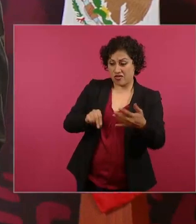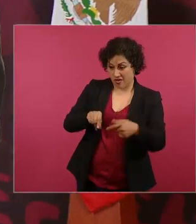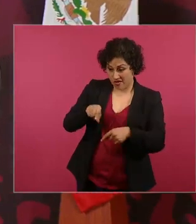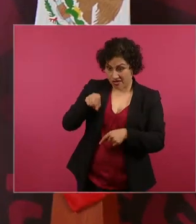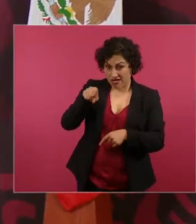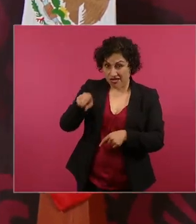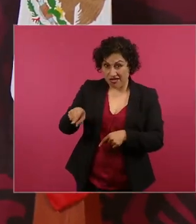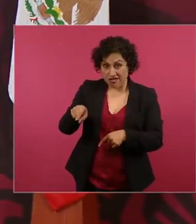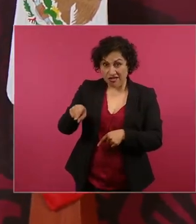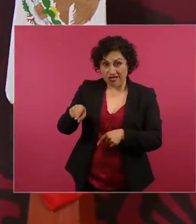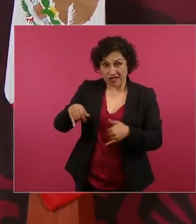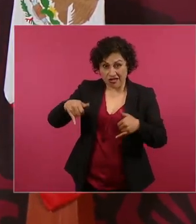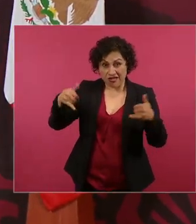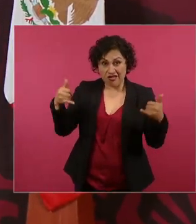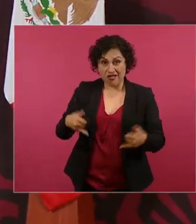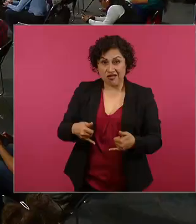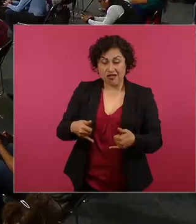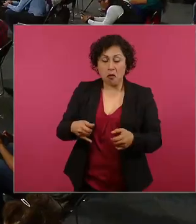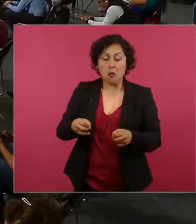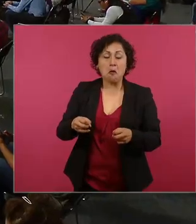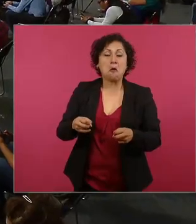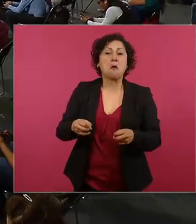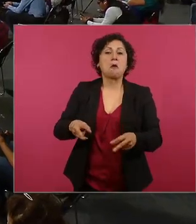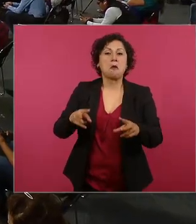las fábricas.